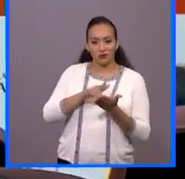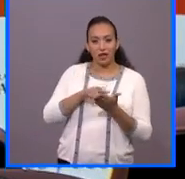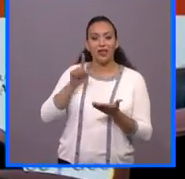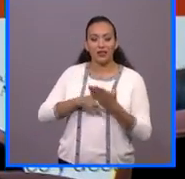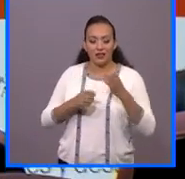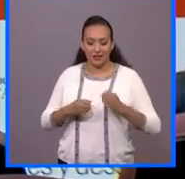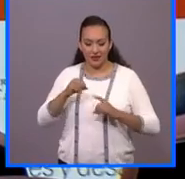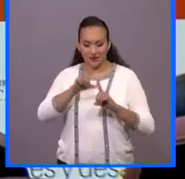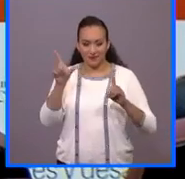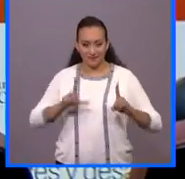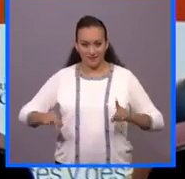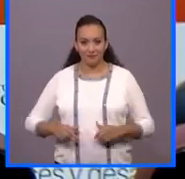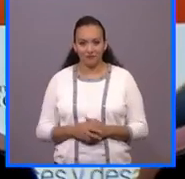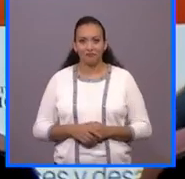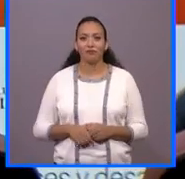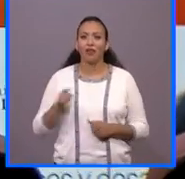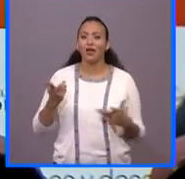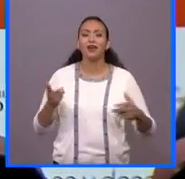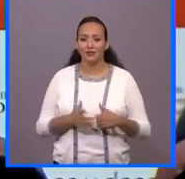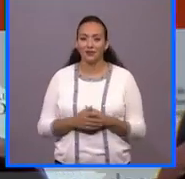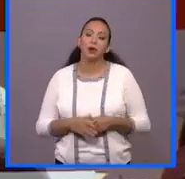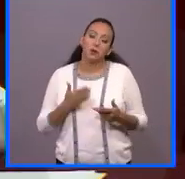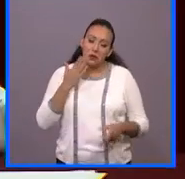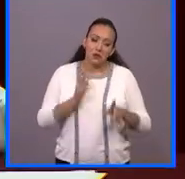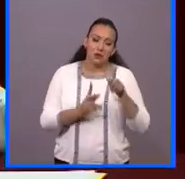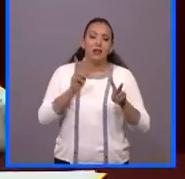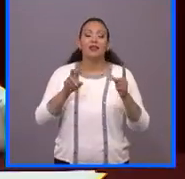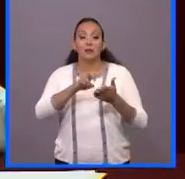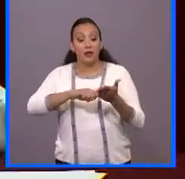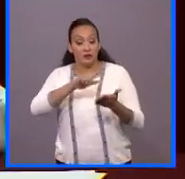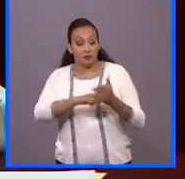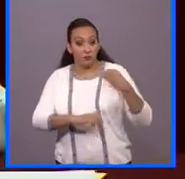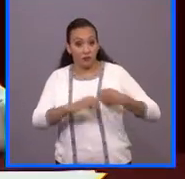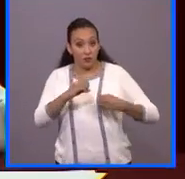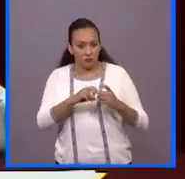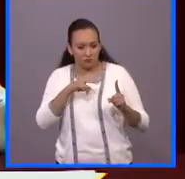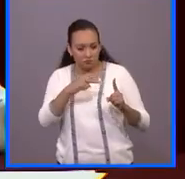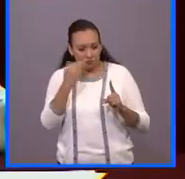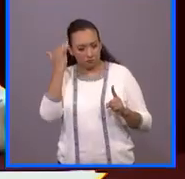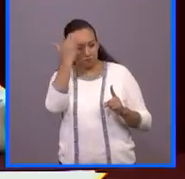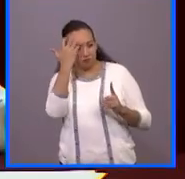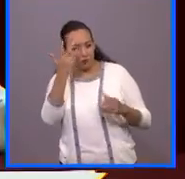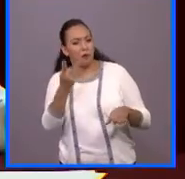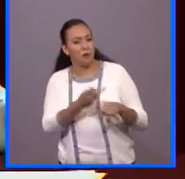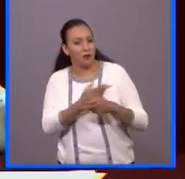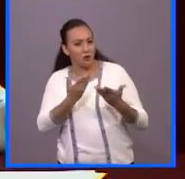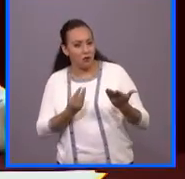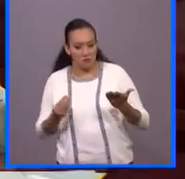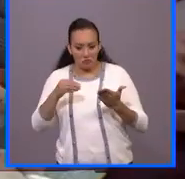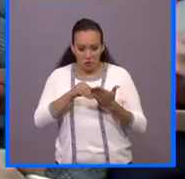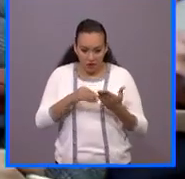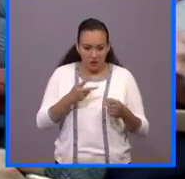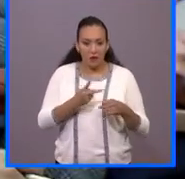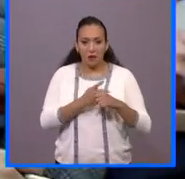la Suprema Corte. En esta ocasión se abordó el tema de la reforma judicial en perspectiva, reflexiones sobre su implementación,